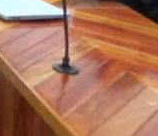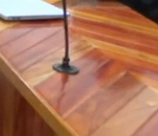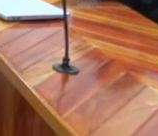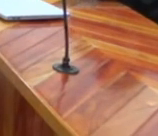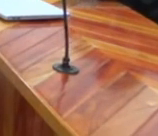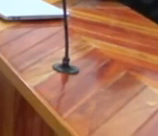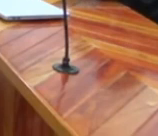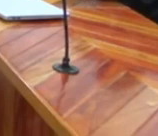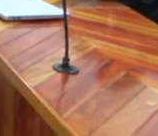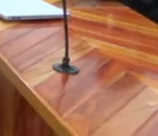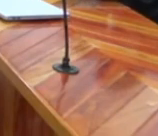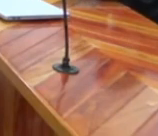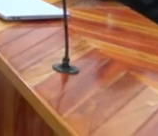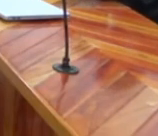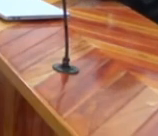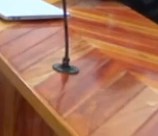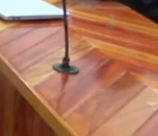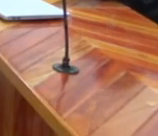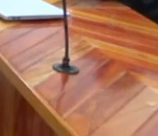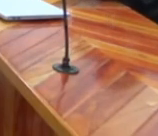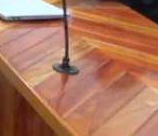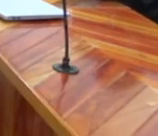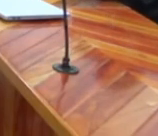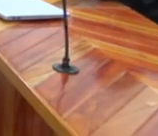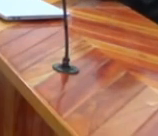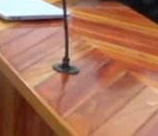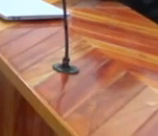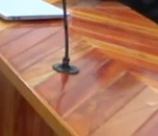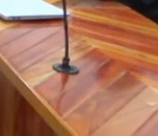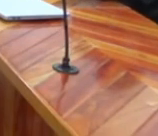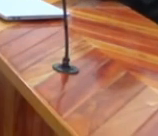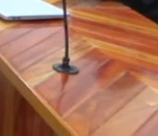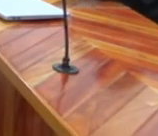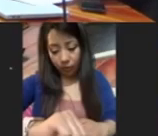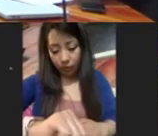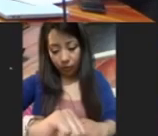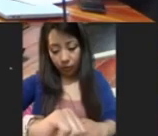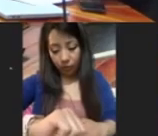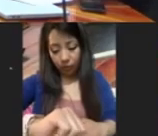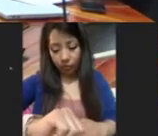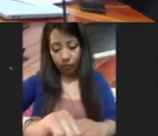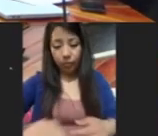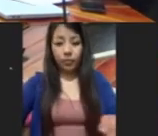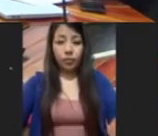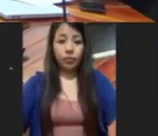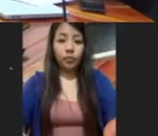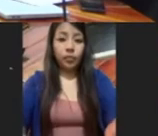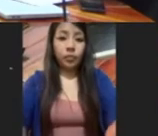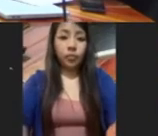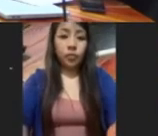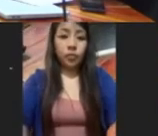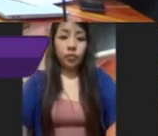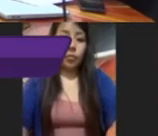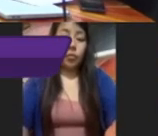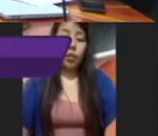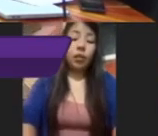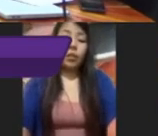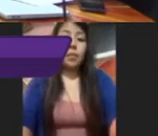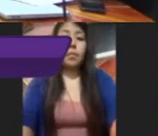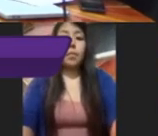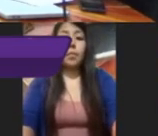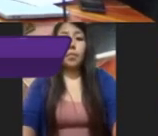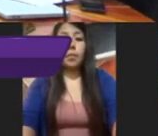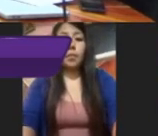revertir la situación de los sectores poblacionales que han sido vulnerados en sus derechos personas indígenas eh los partidos